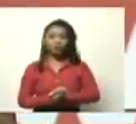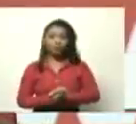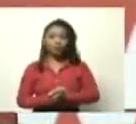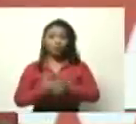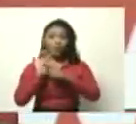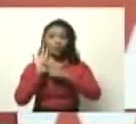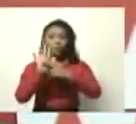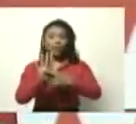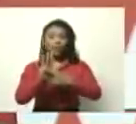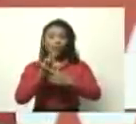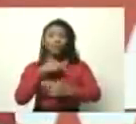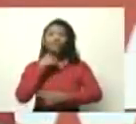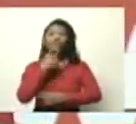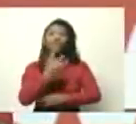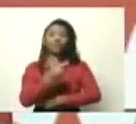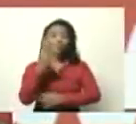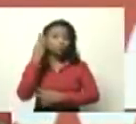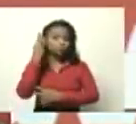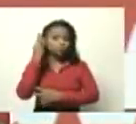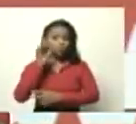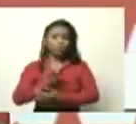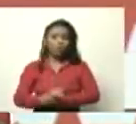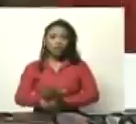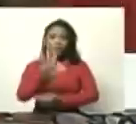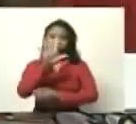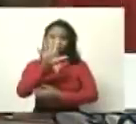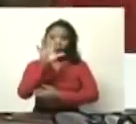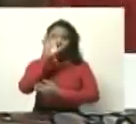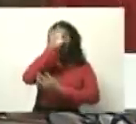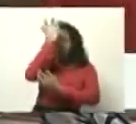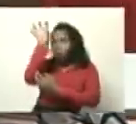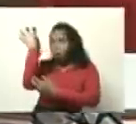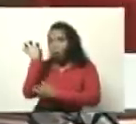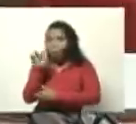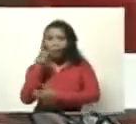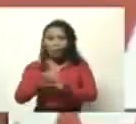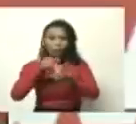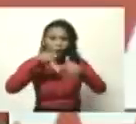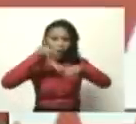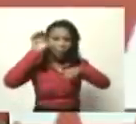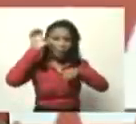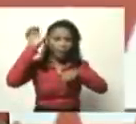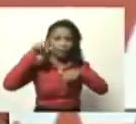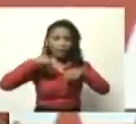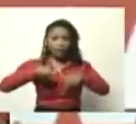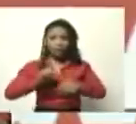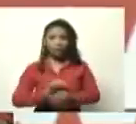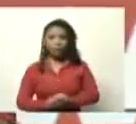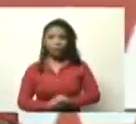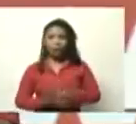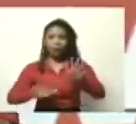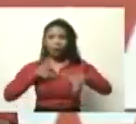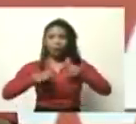representantes, voceras de los 5 continentes presentes en nuestro país